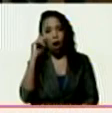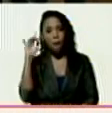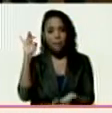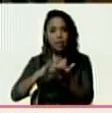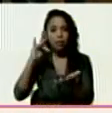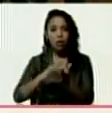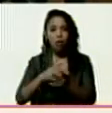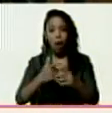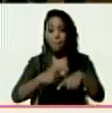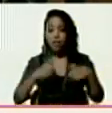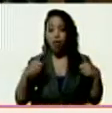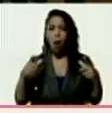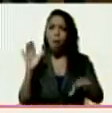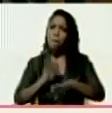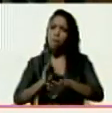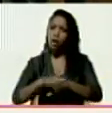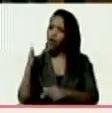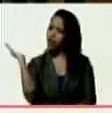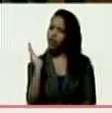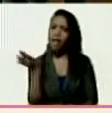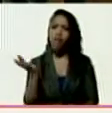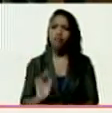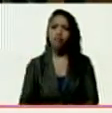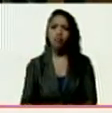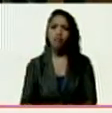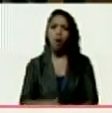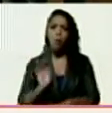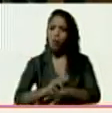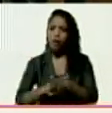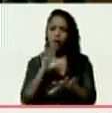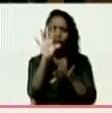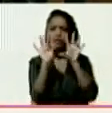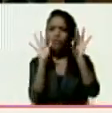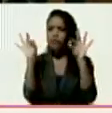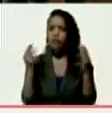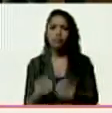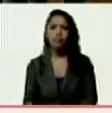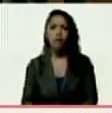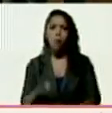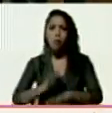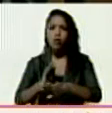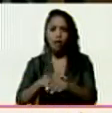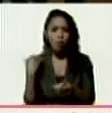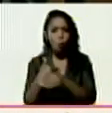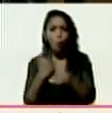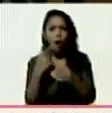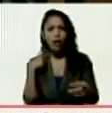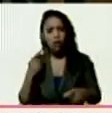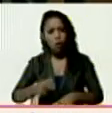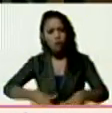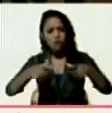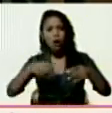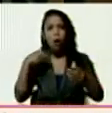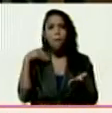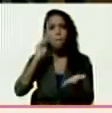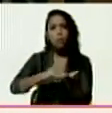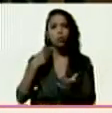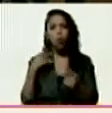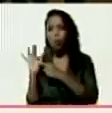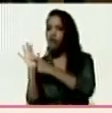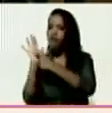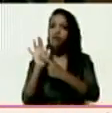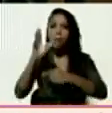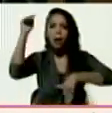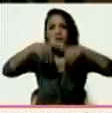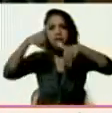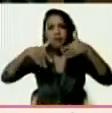tenían la mayoría, ¿por qué no vinieron? ¿Por qué no eligieron? ¿Por qué no sometieron una plancha y se contaron? Porque